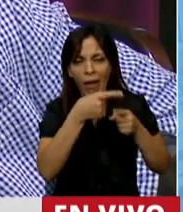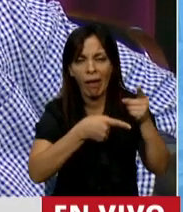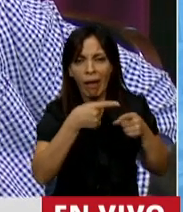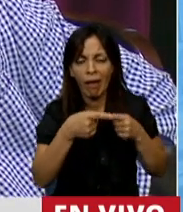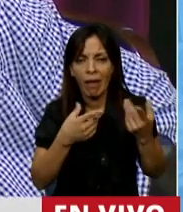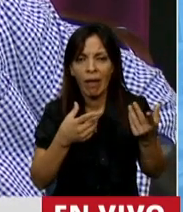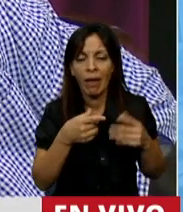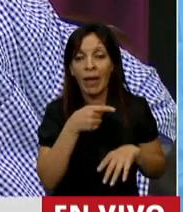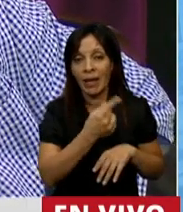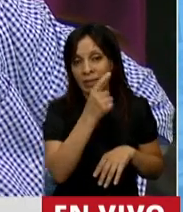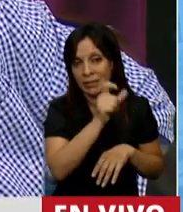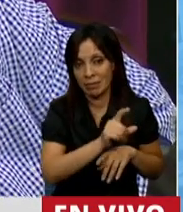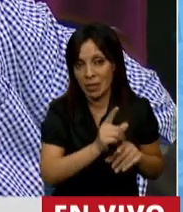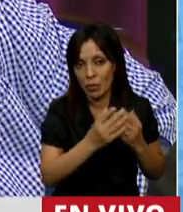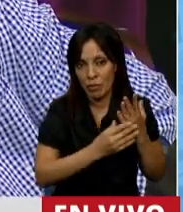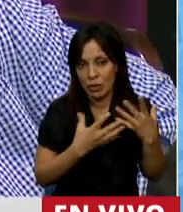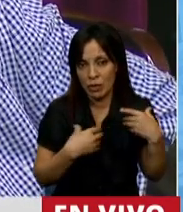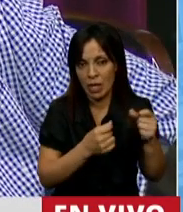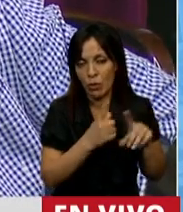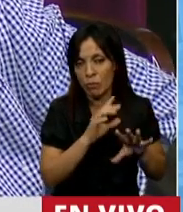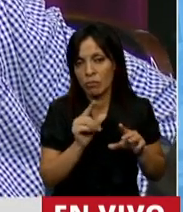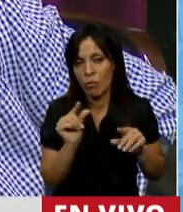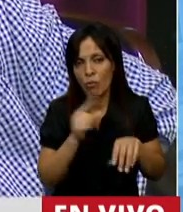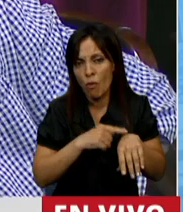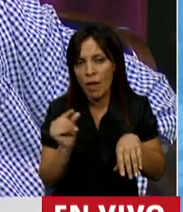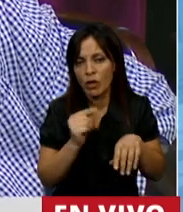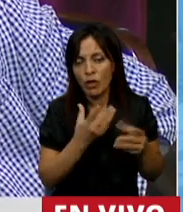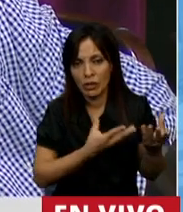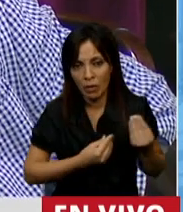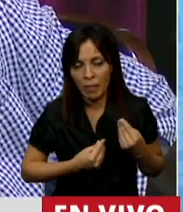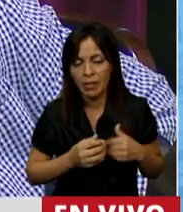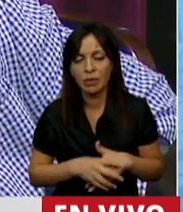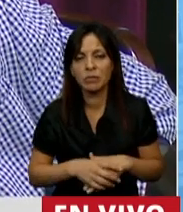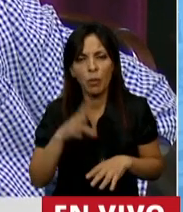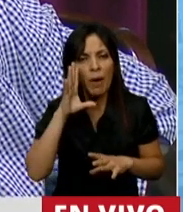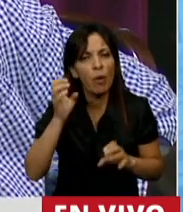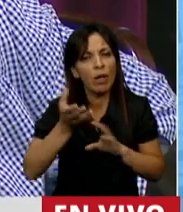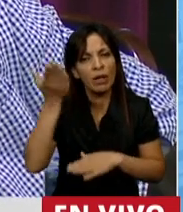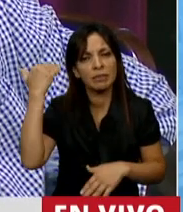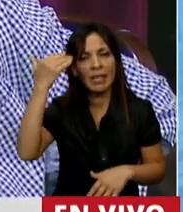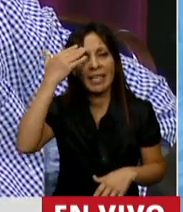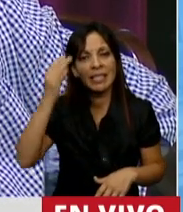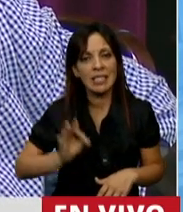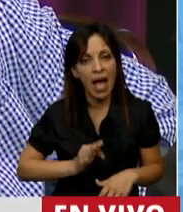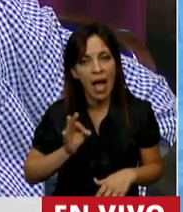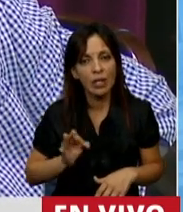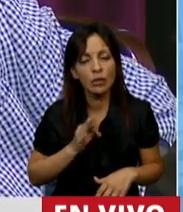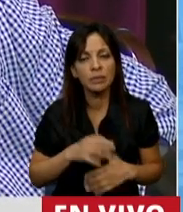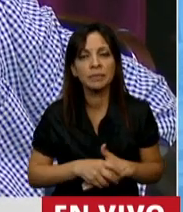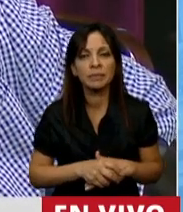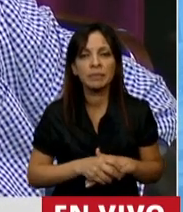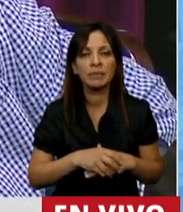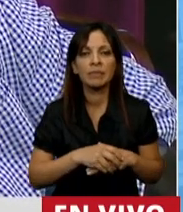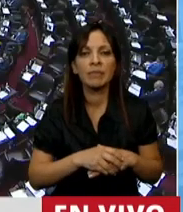acompañó en un tiempo de este debate, recuerdo que allá hace unos 15 años, ministro